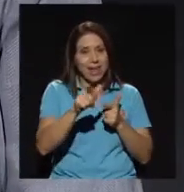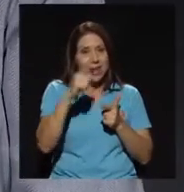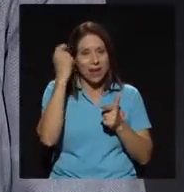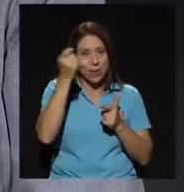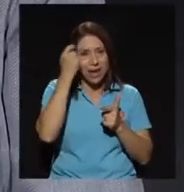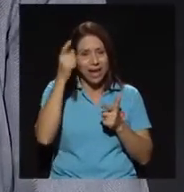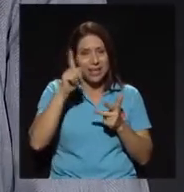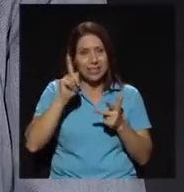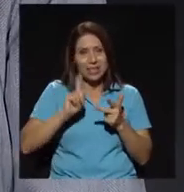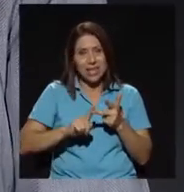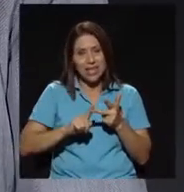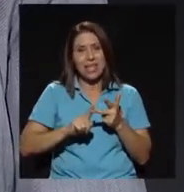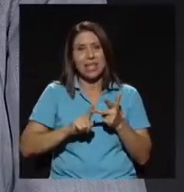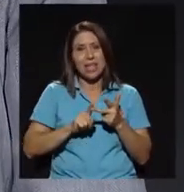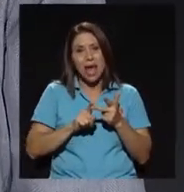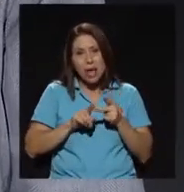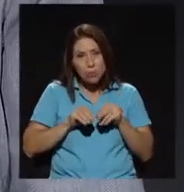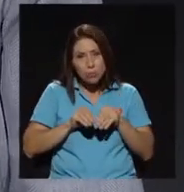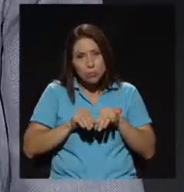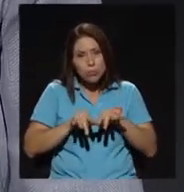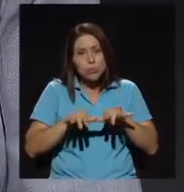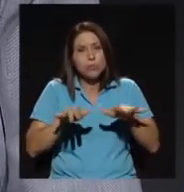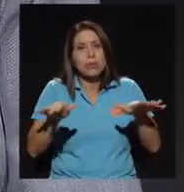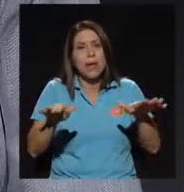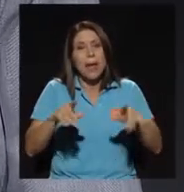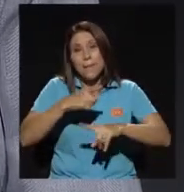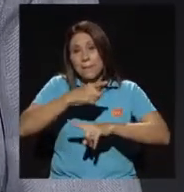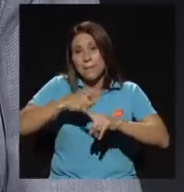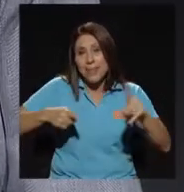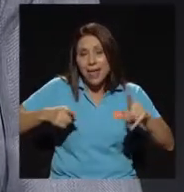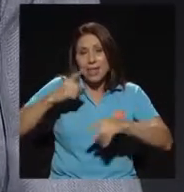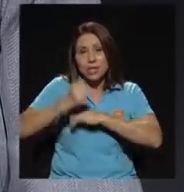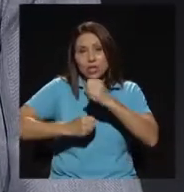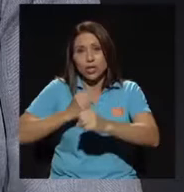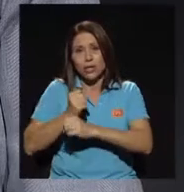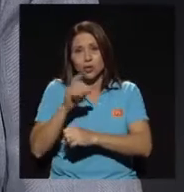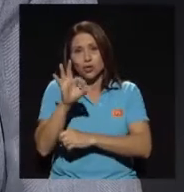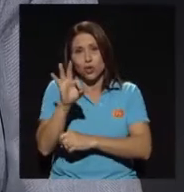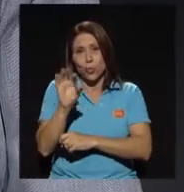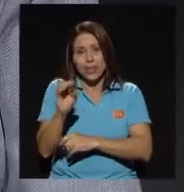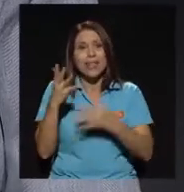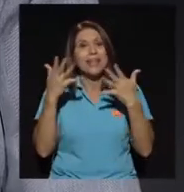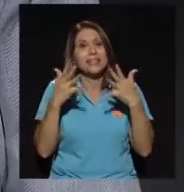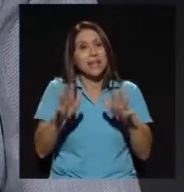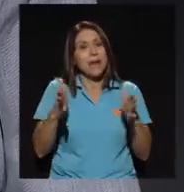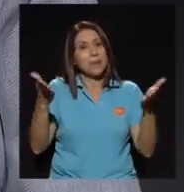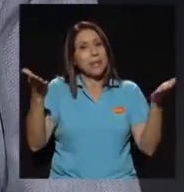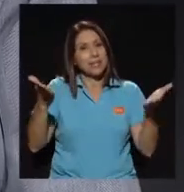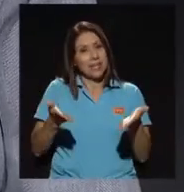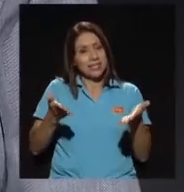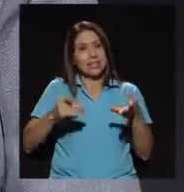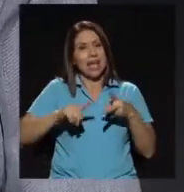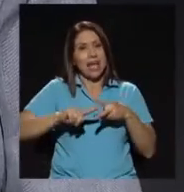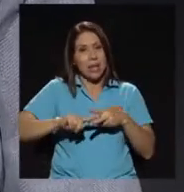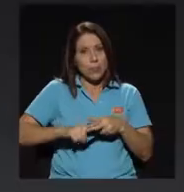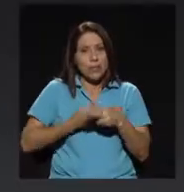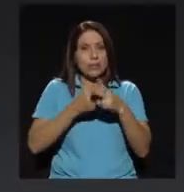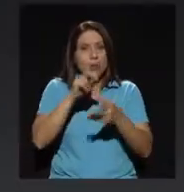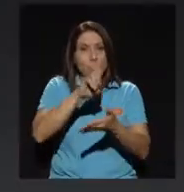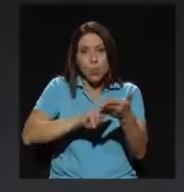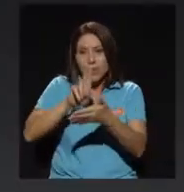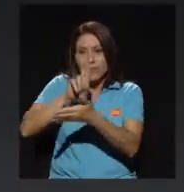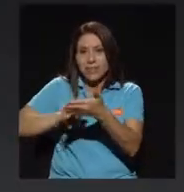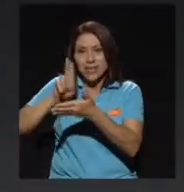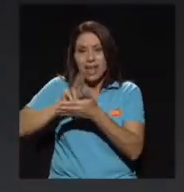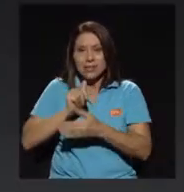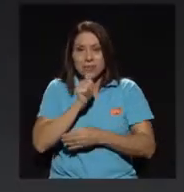empieza un proceso un poco más de ampliación. Ya para mediados de los 90 empezamos a tener la presencia de universidades privadas también, uh-huh. colocando sus